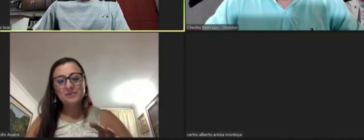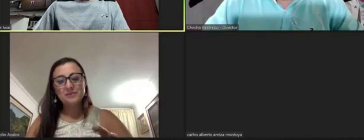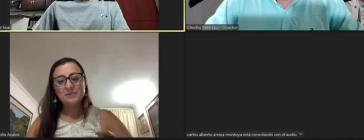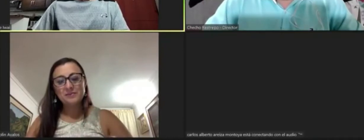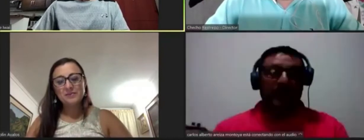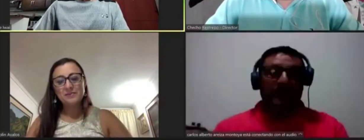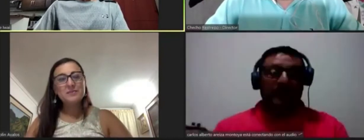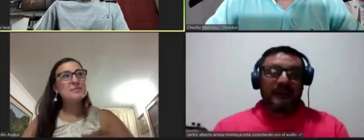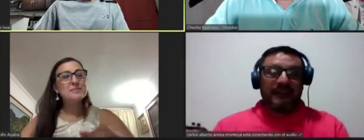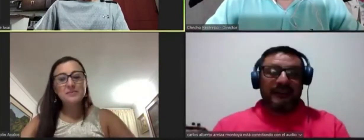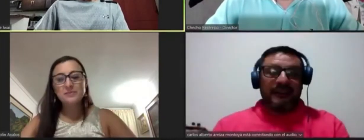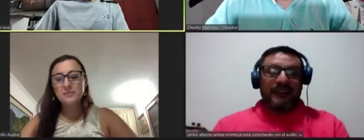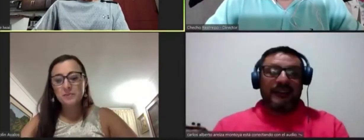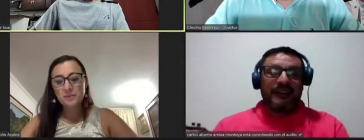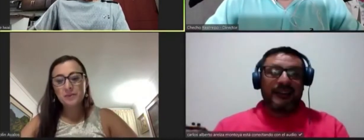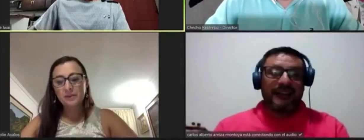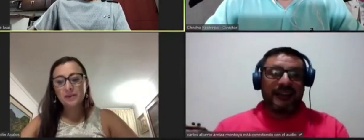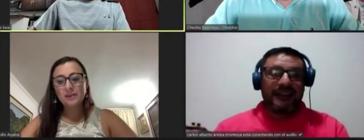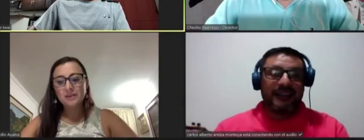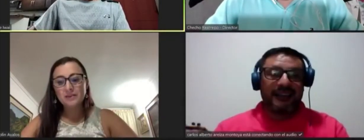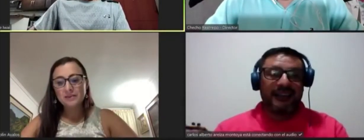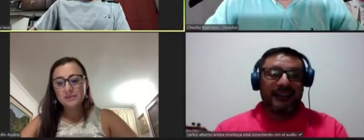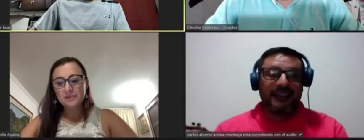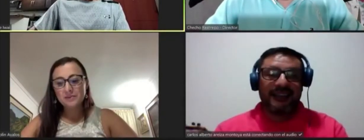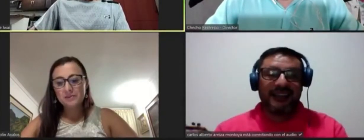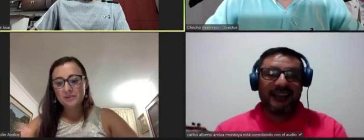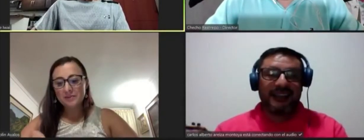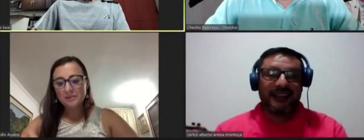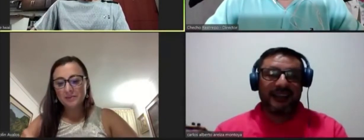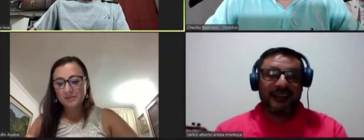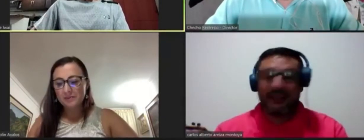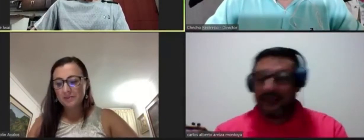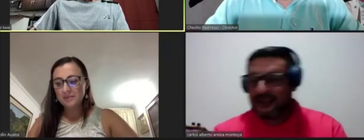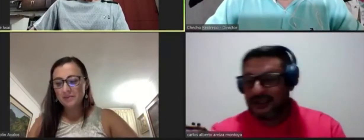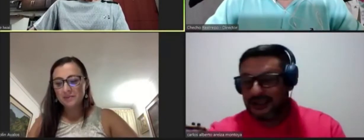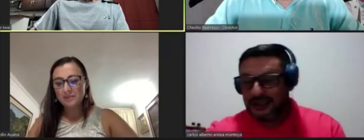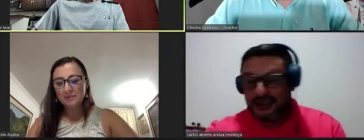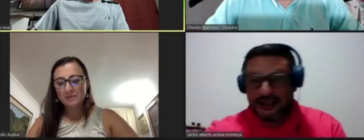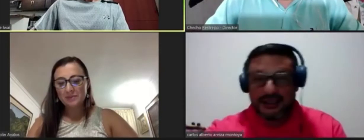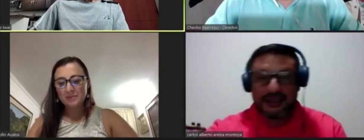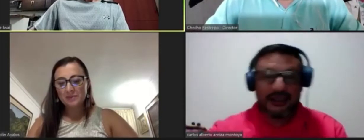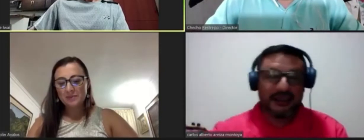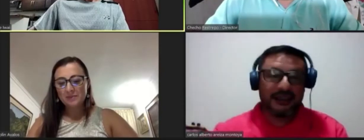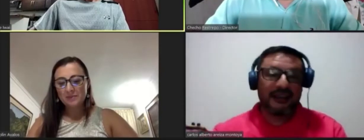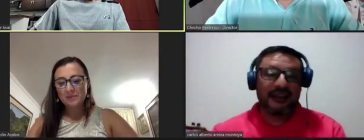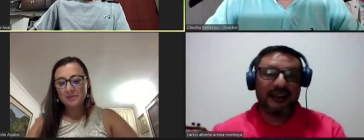Federación de Gimnasia. Y después, nuevamente,